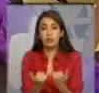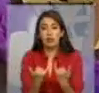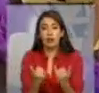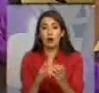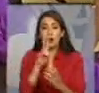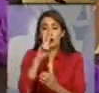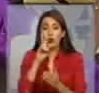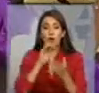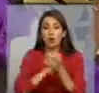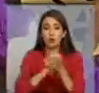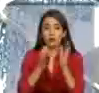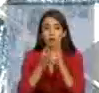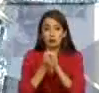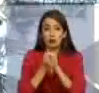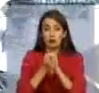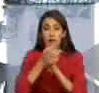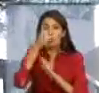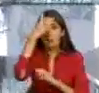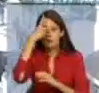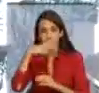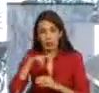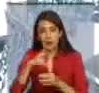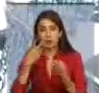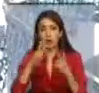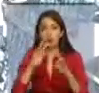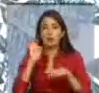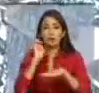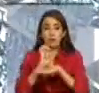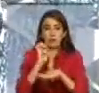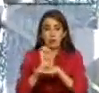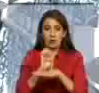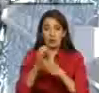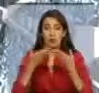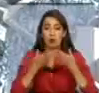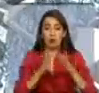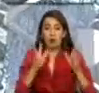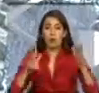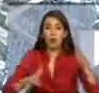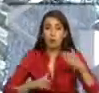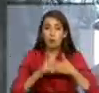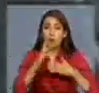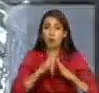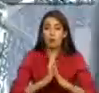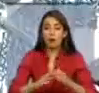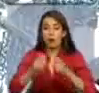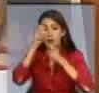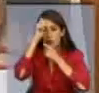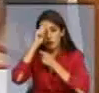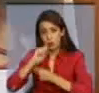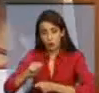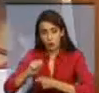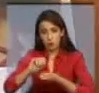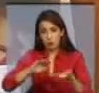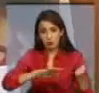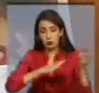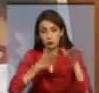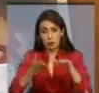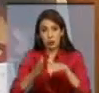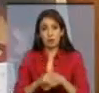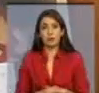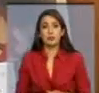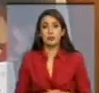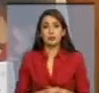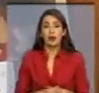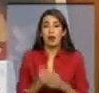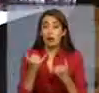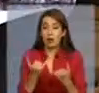noviembre de cada año en las dos naciones. Además, se inauguró el altar de muertos en honor a un personaje mexicano y a uno ecuatoriano. En